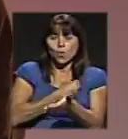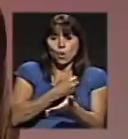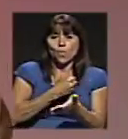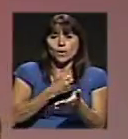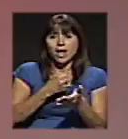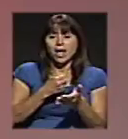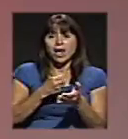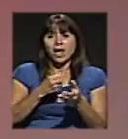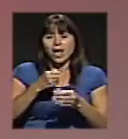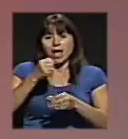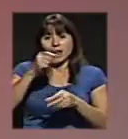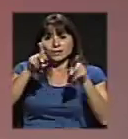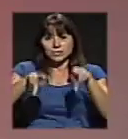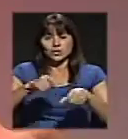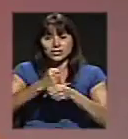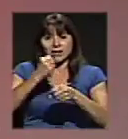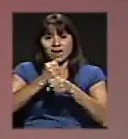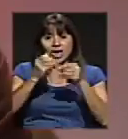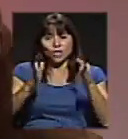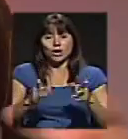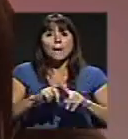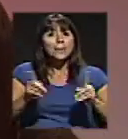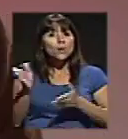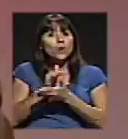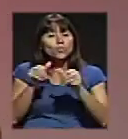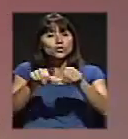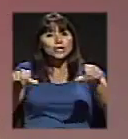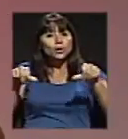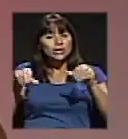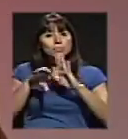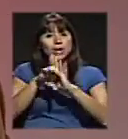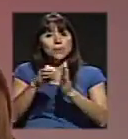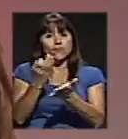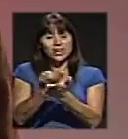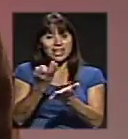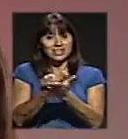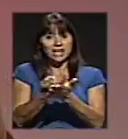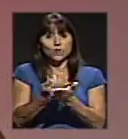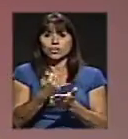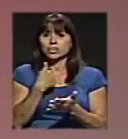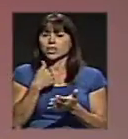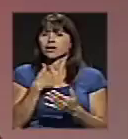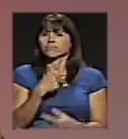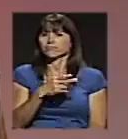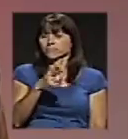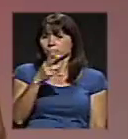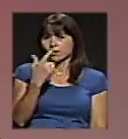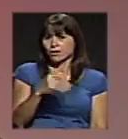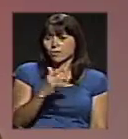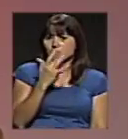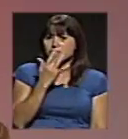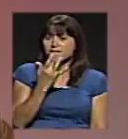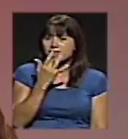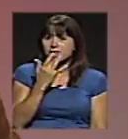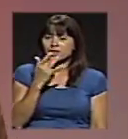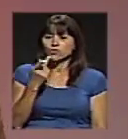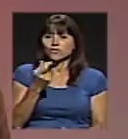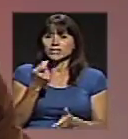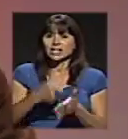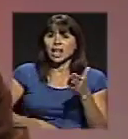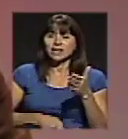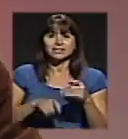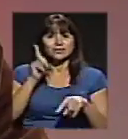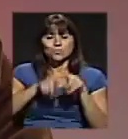la clase trabajadora, y existen sectores como el sector financiero que tienen unos privilegios fiscales inaceptables a pesar de que sus